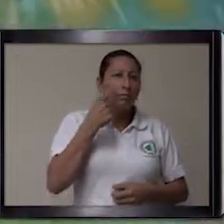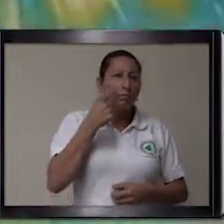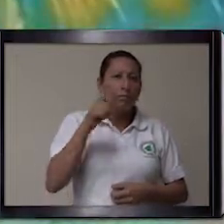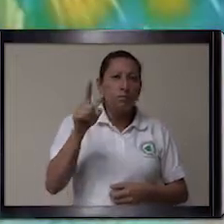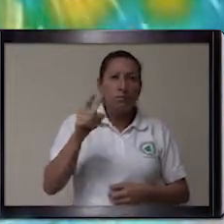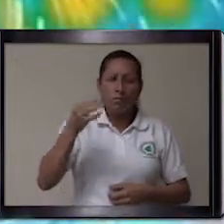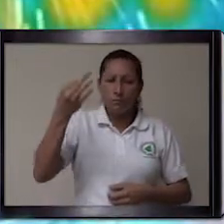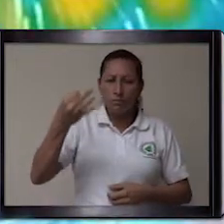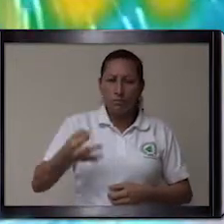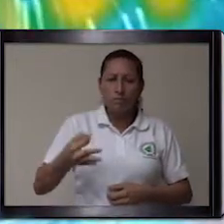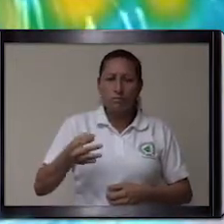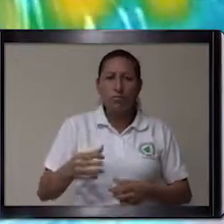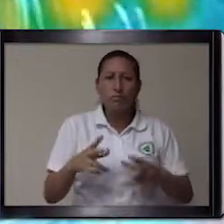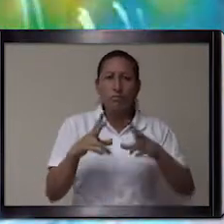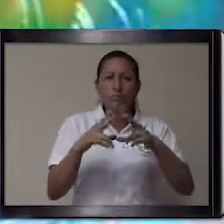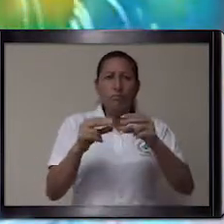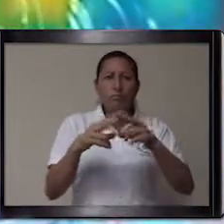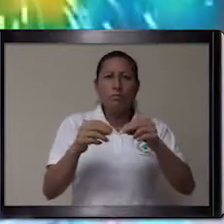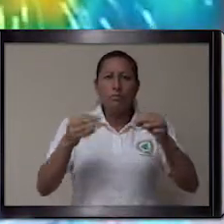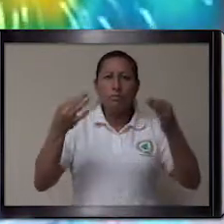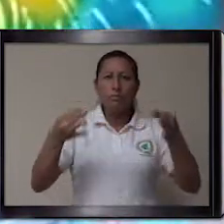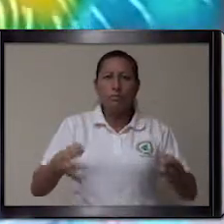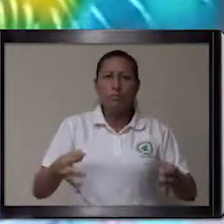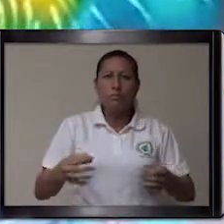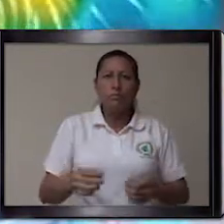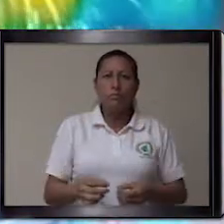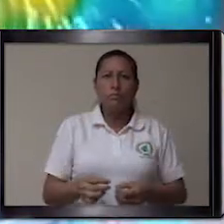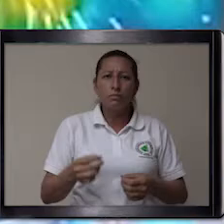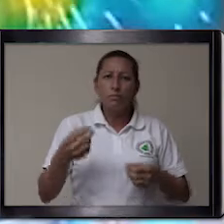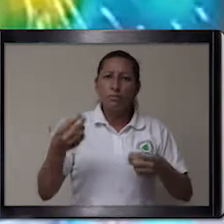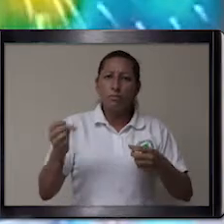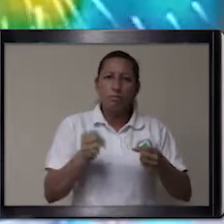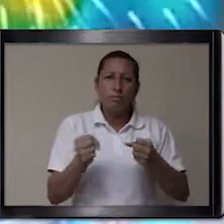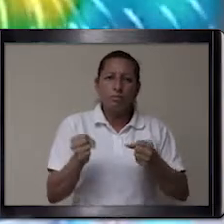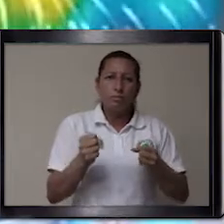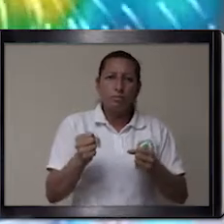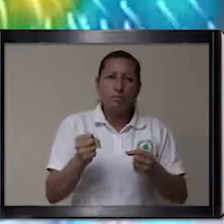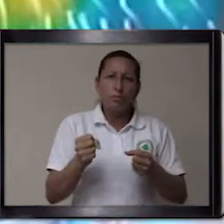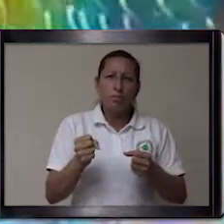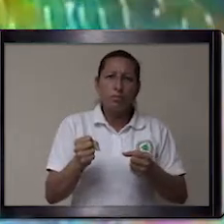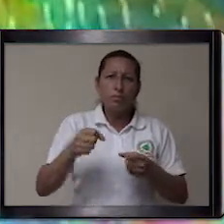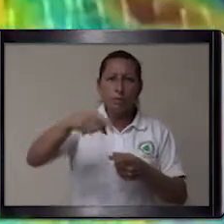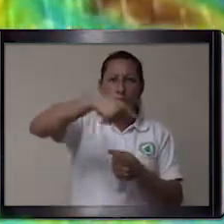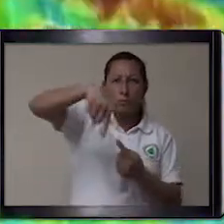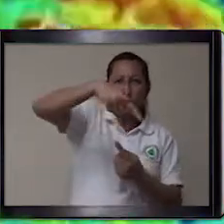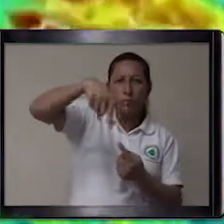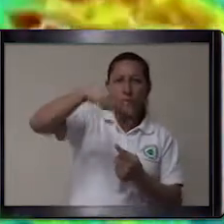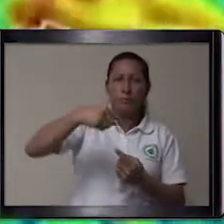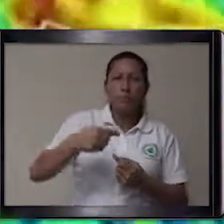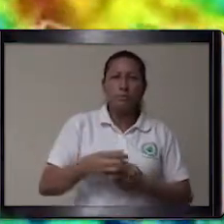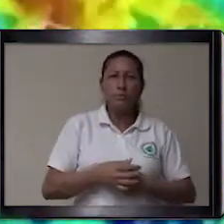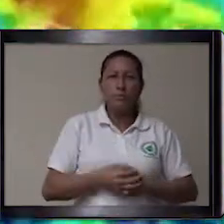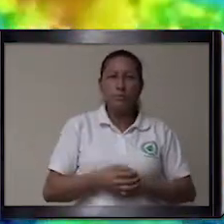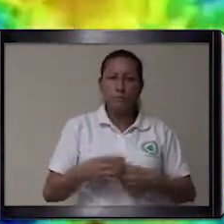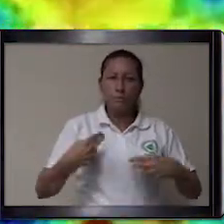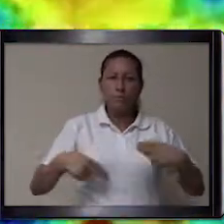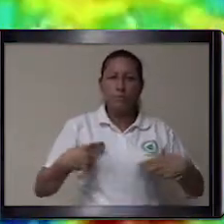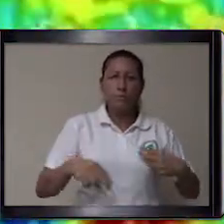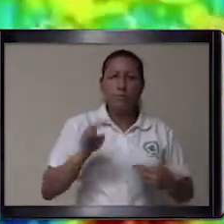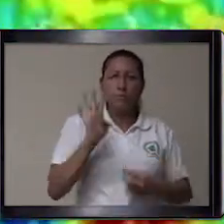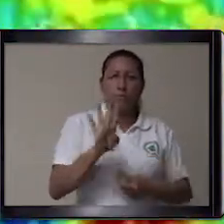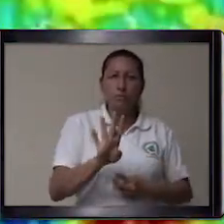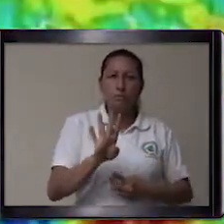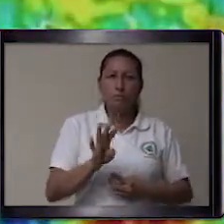del comportamiento de estos fenómenos naturales. Igualmente, se mantiene el monitoreo de la trayectoria del huracán Bud, el segundo